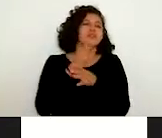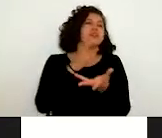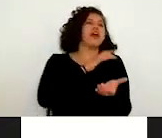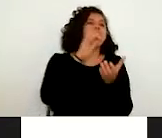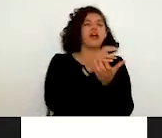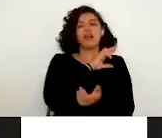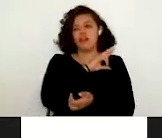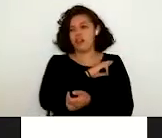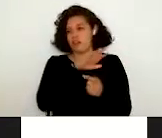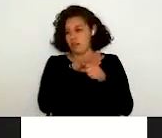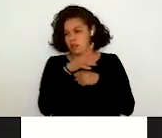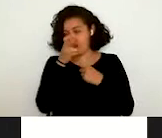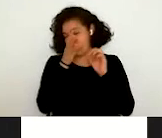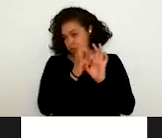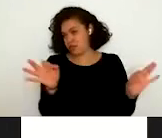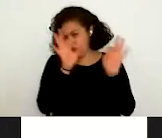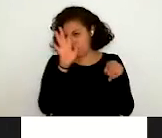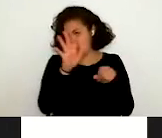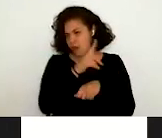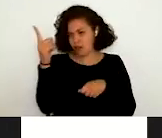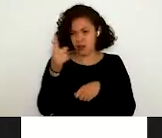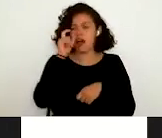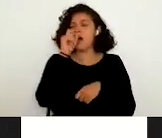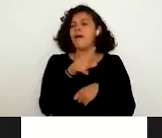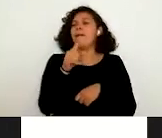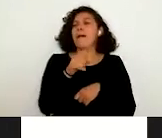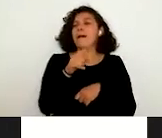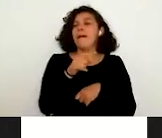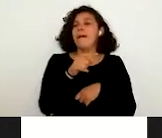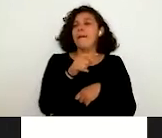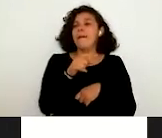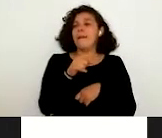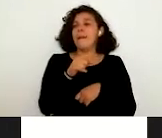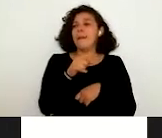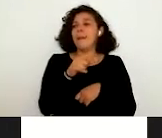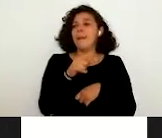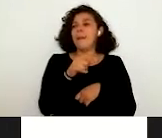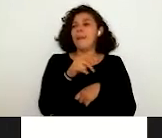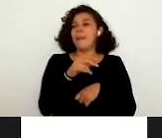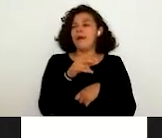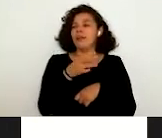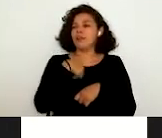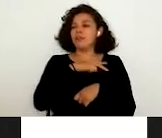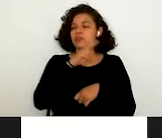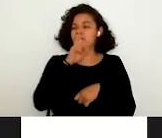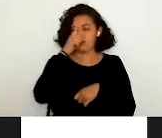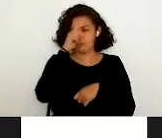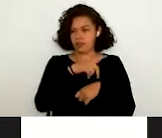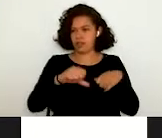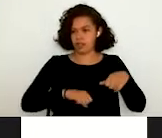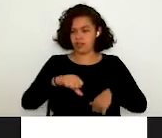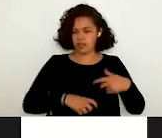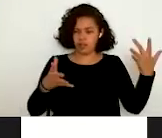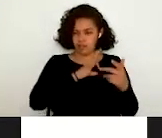esto es importante porque también nos vamos a ir dando cuenta qué actividades puedo implementar y qué